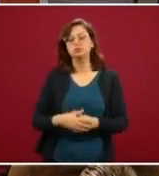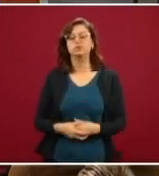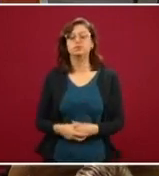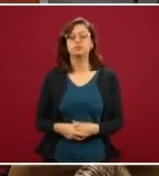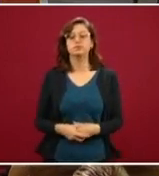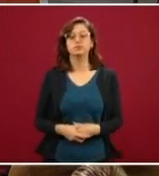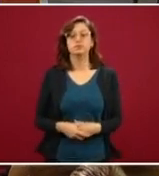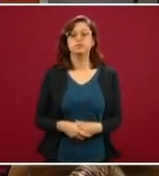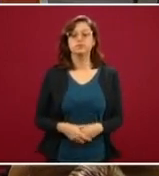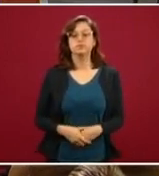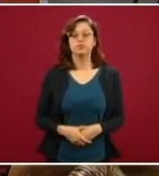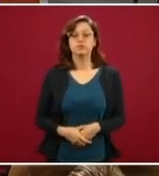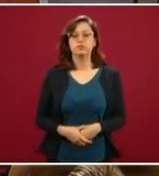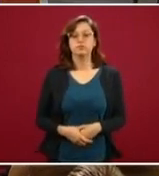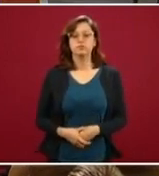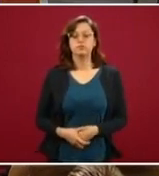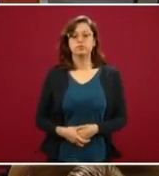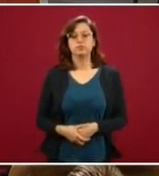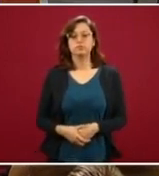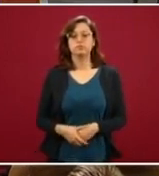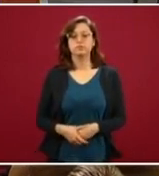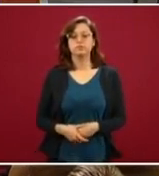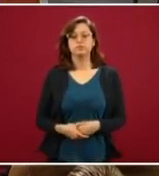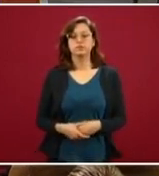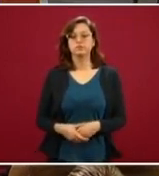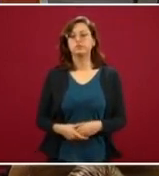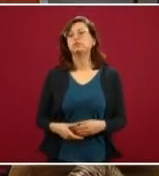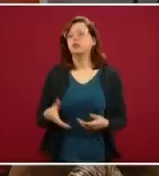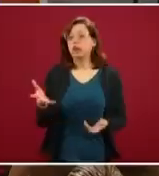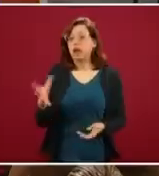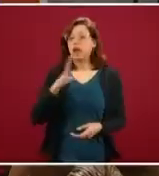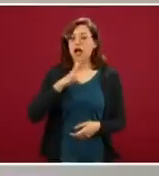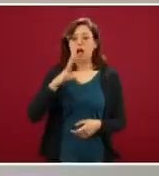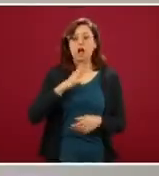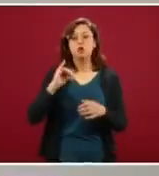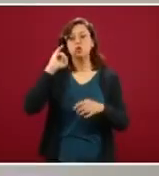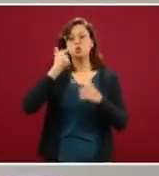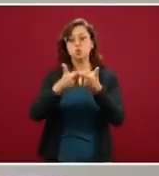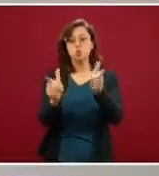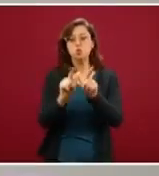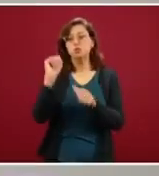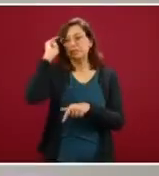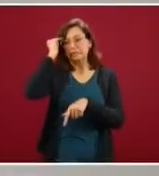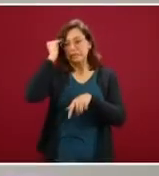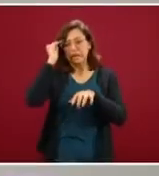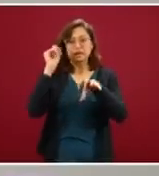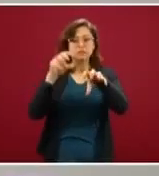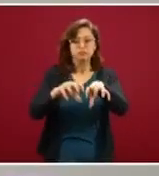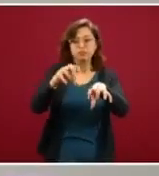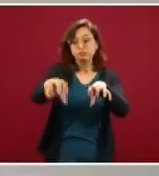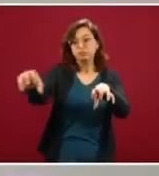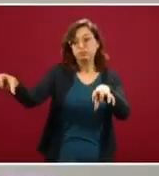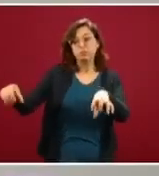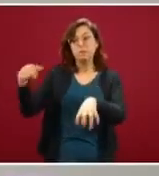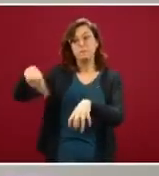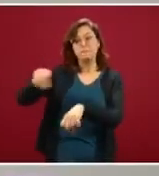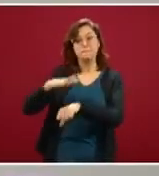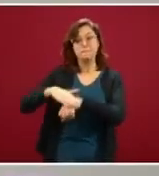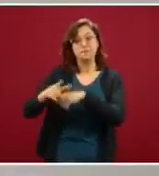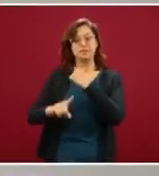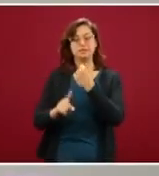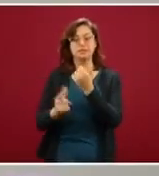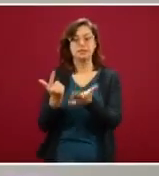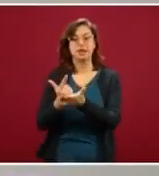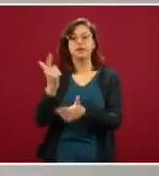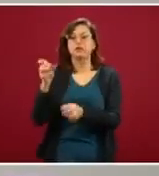Particularmente esto nos sucede con los coras, con los huicholes, con los tarahumaras, particularmente en la Sierra de